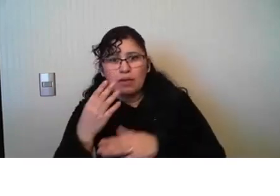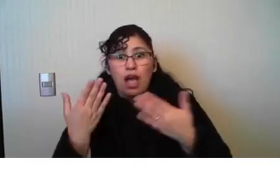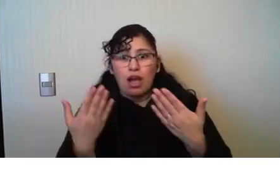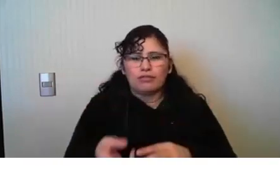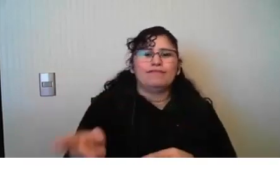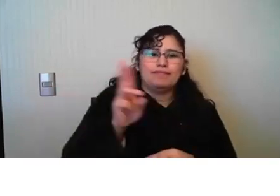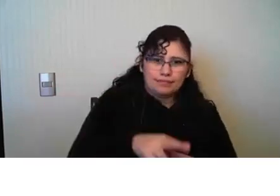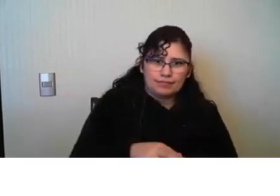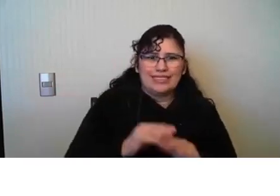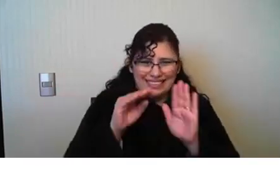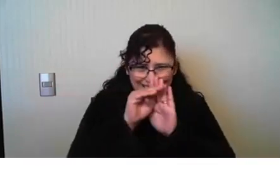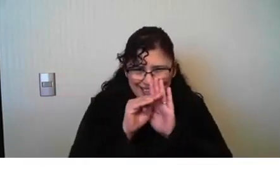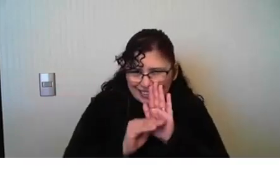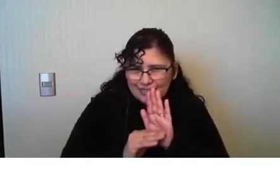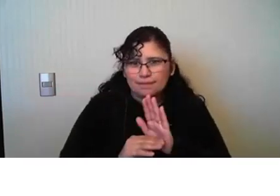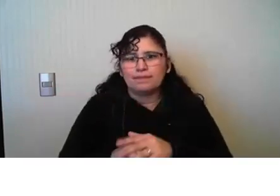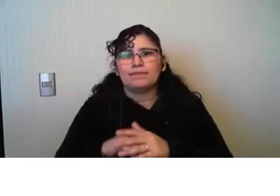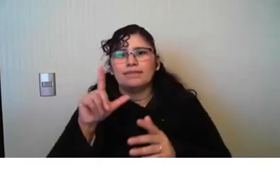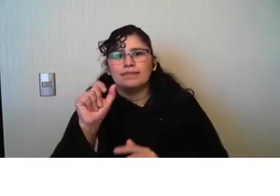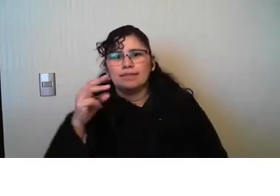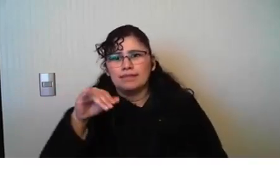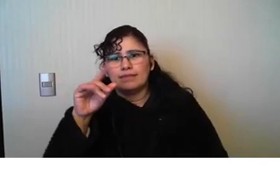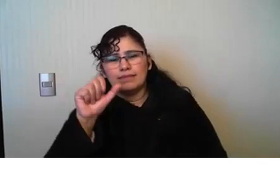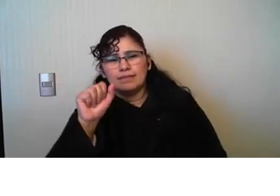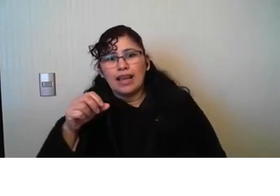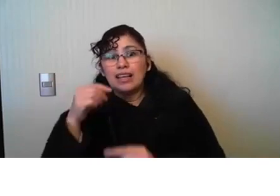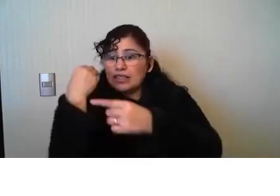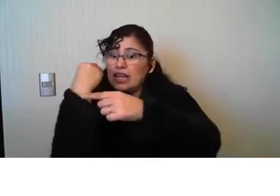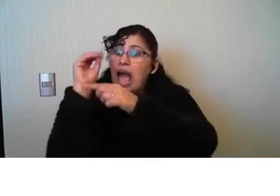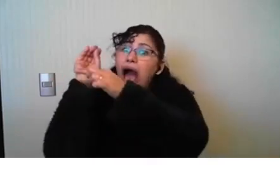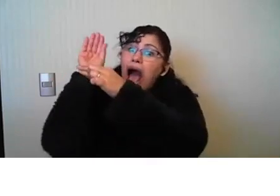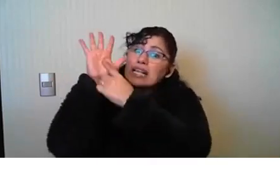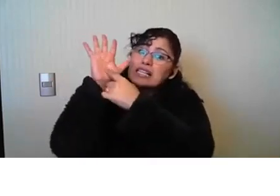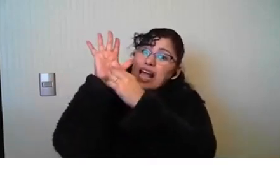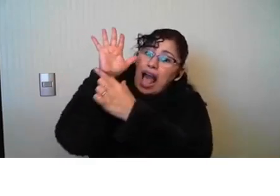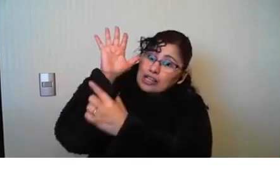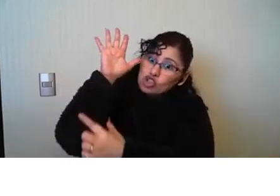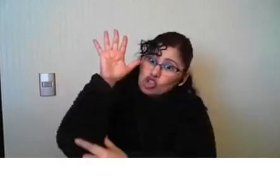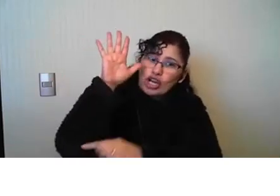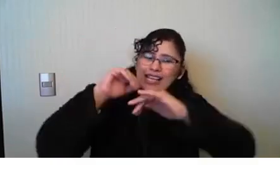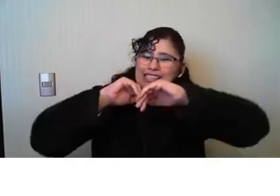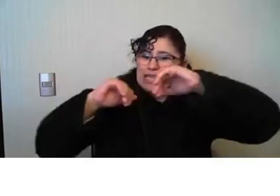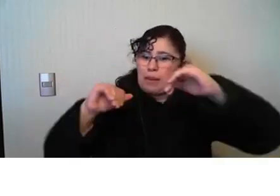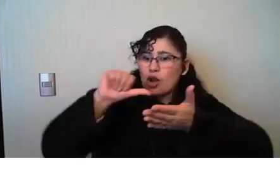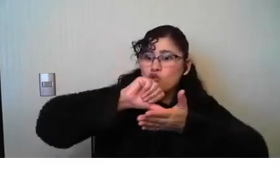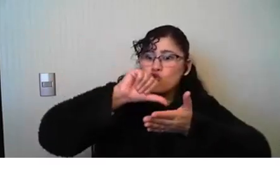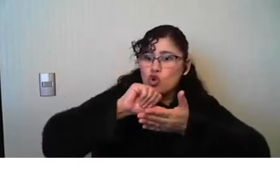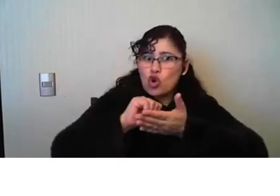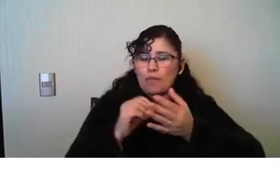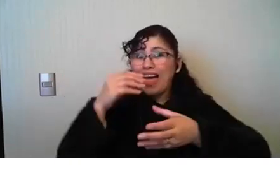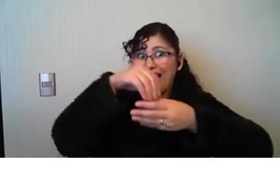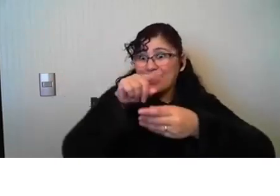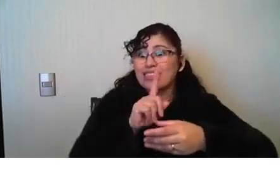Nuevamente, con detalle, la lámina medular interna son axones que van a separar distintos núcleos del tálamo, el núcleo que